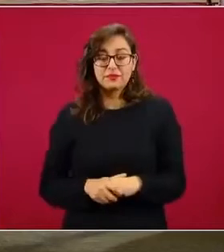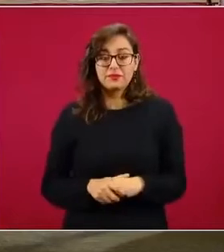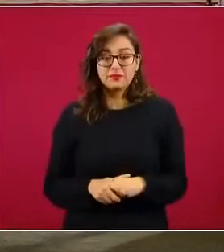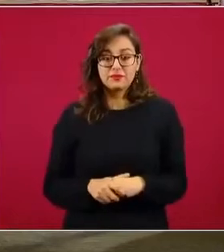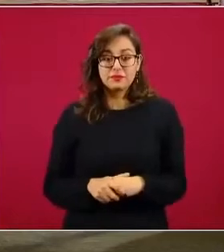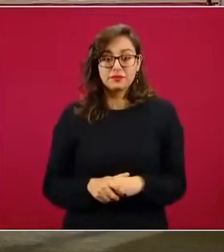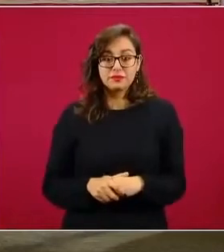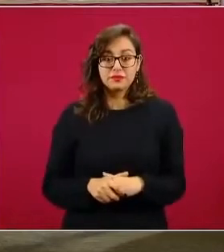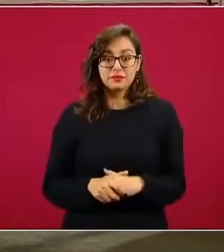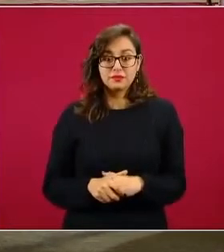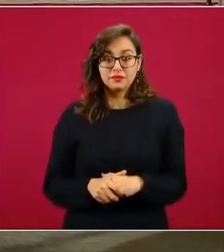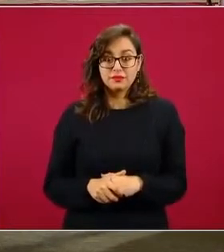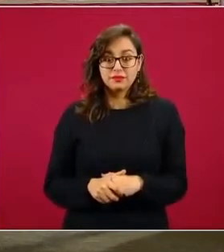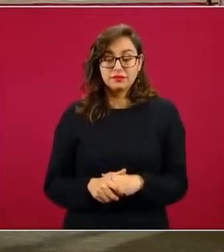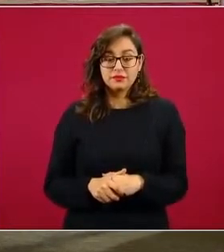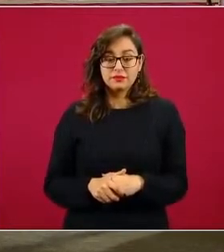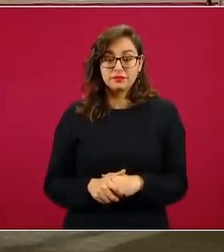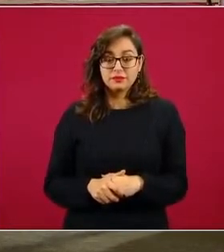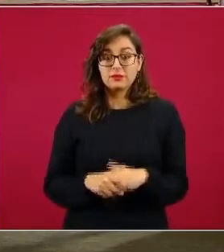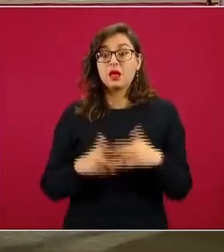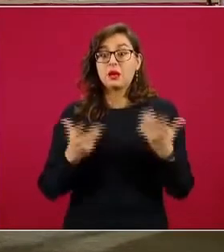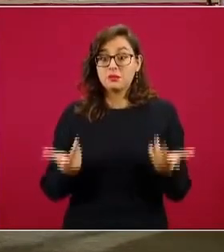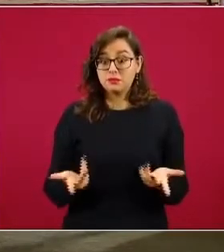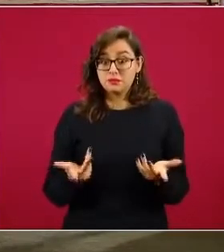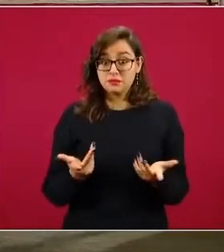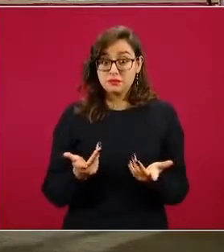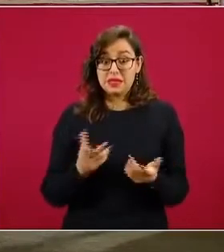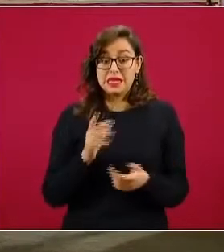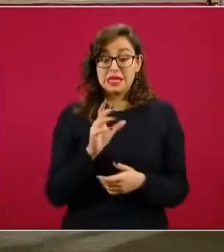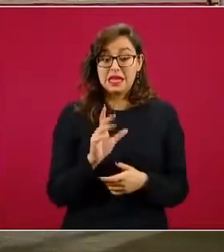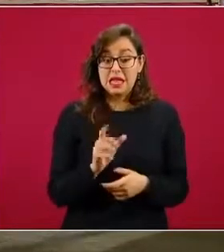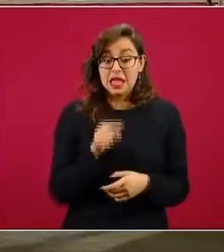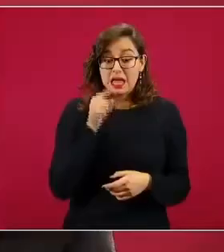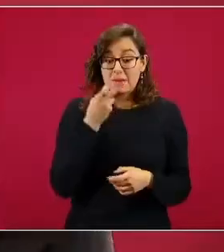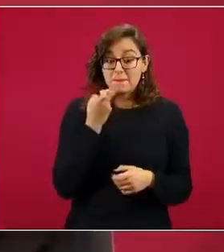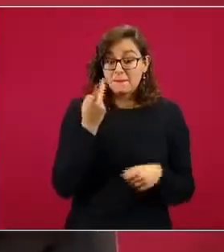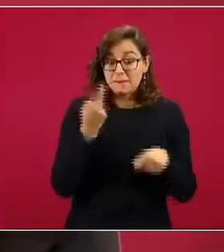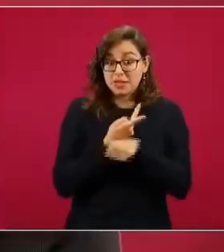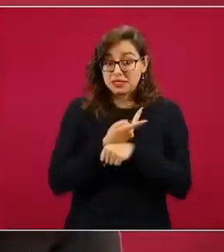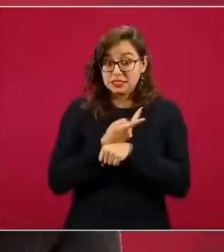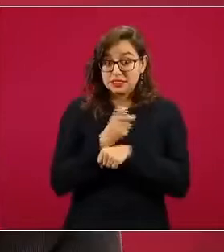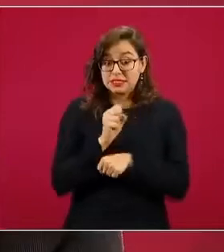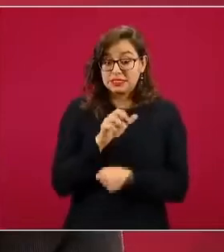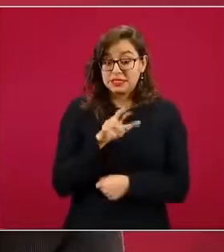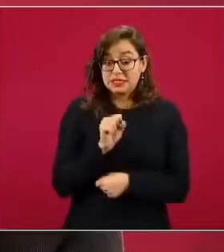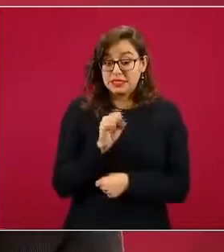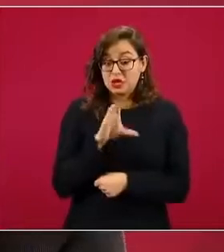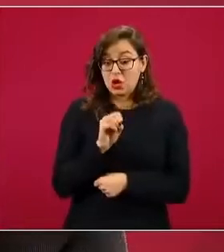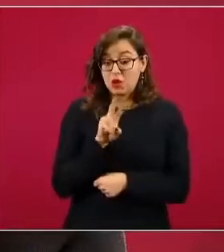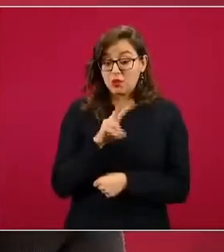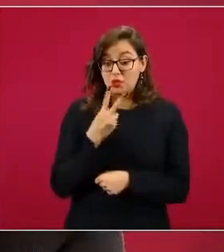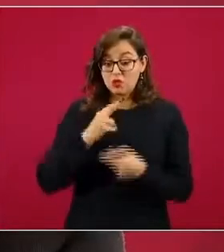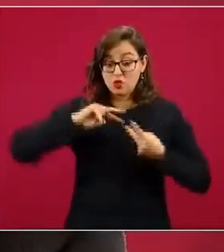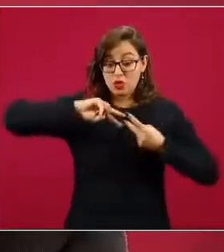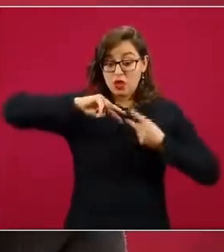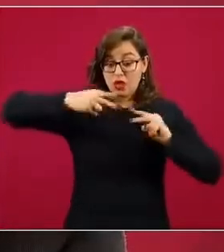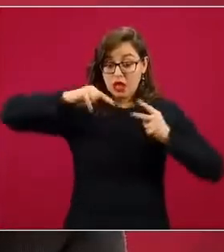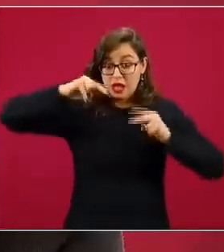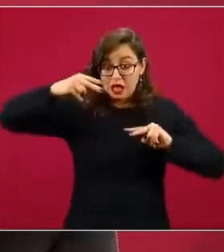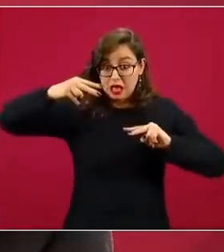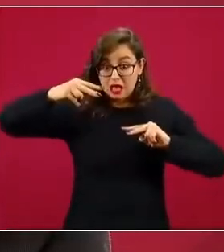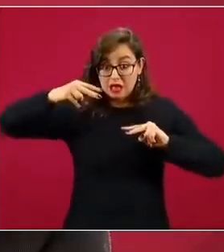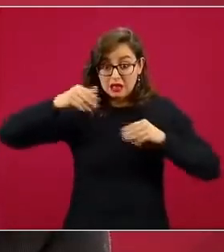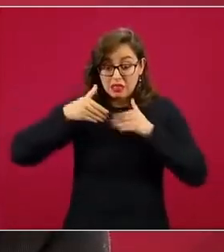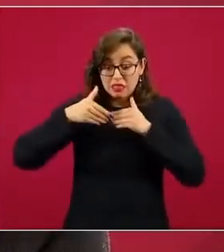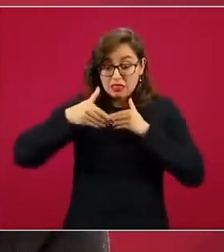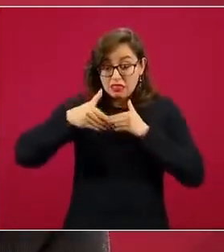que aparezca una mutación, es decir, una modificación de la secuencia genética del virus SARS-CoV-2 en el